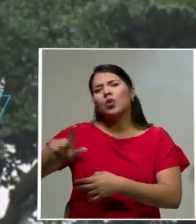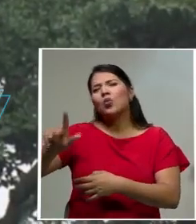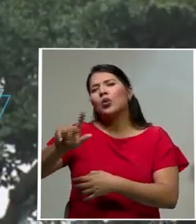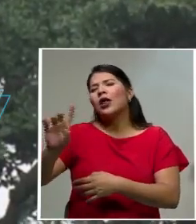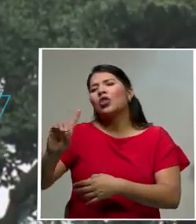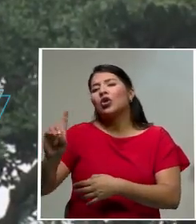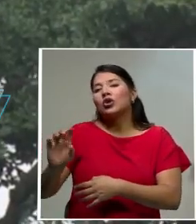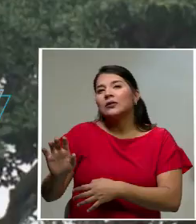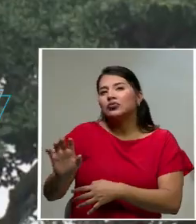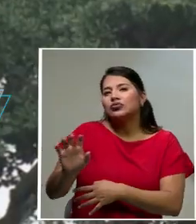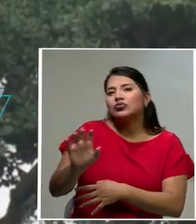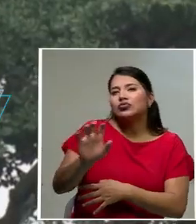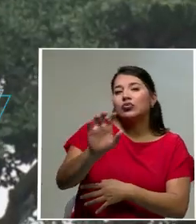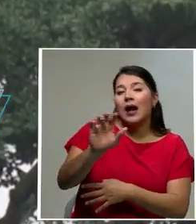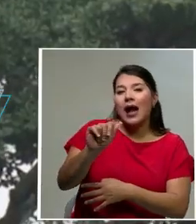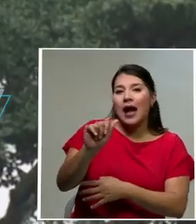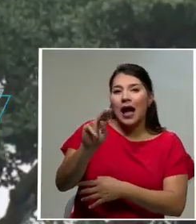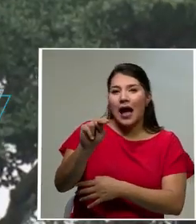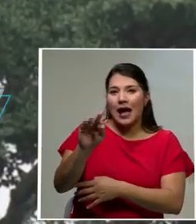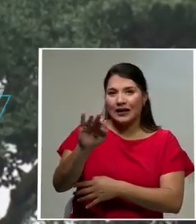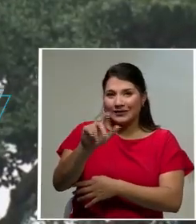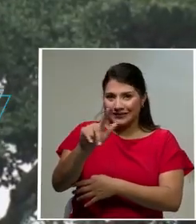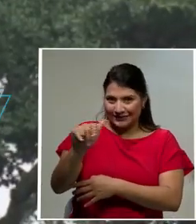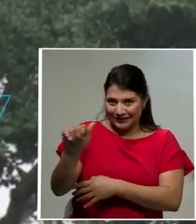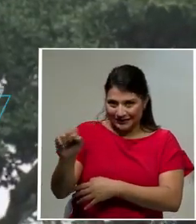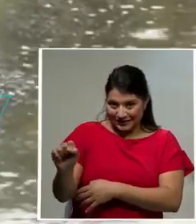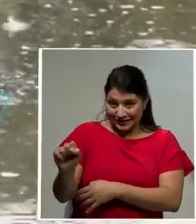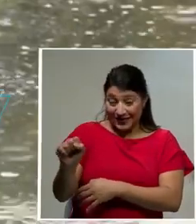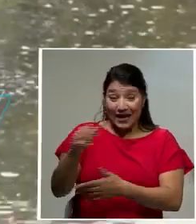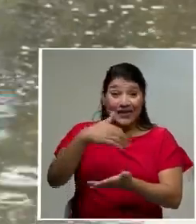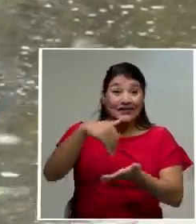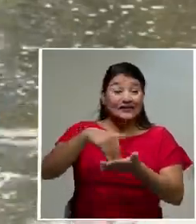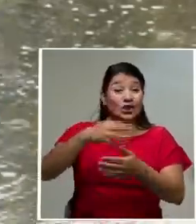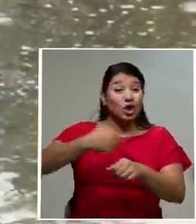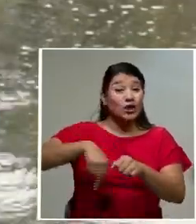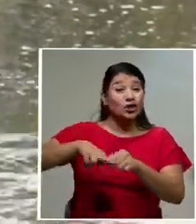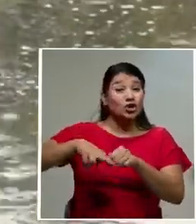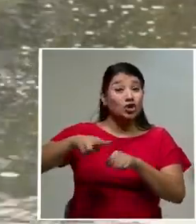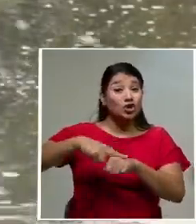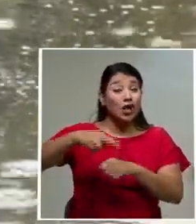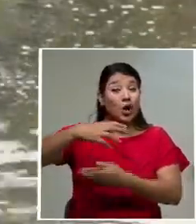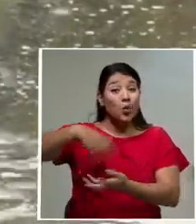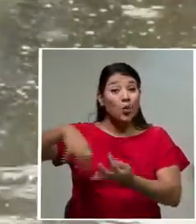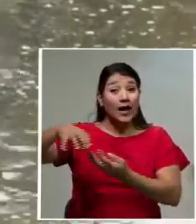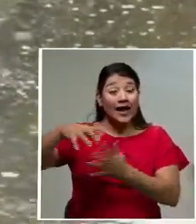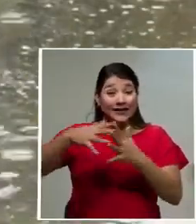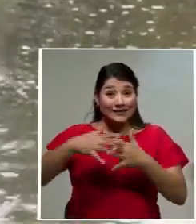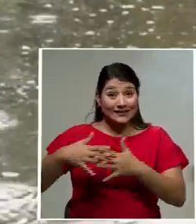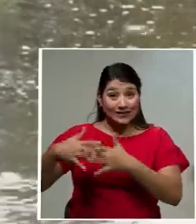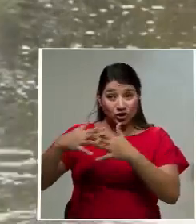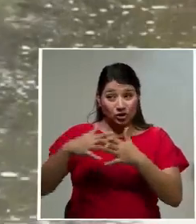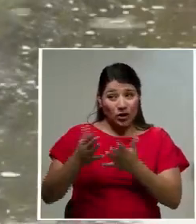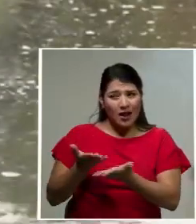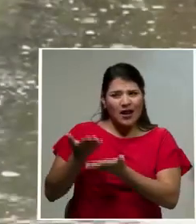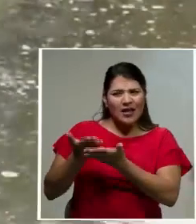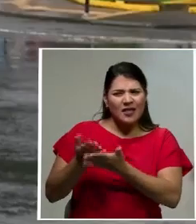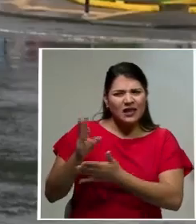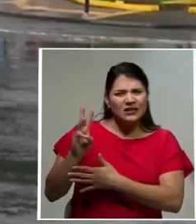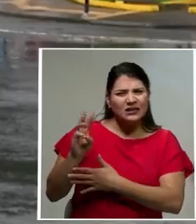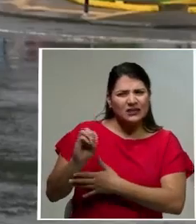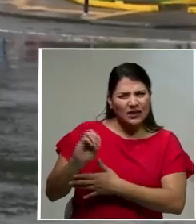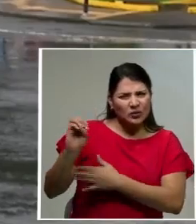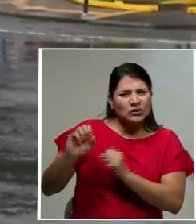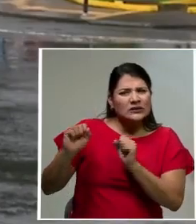a 15 kilómetros por hora. El Centro Nacional de Huracanes de los Estados Unidos le da un 70% de probabilidades de convertirse